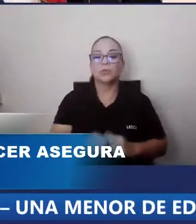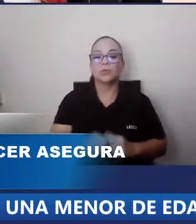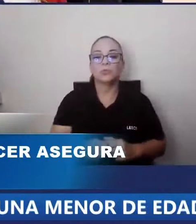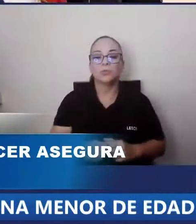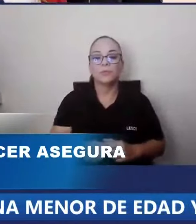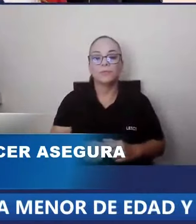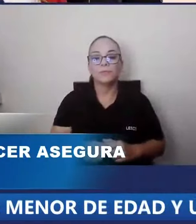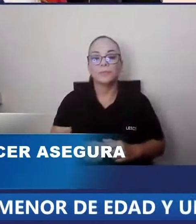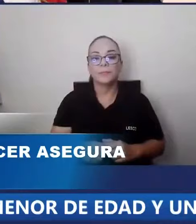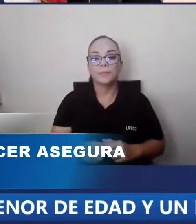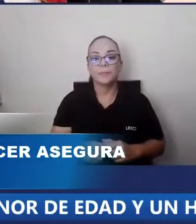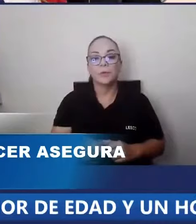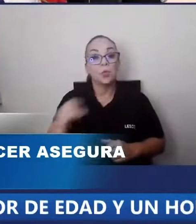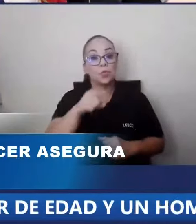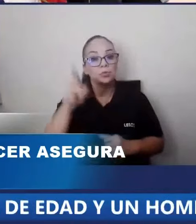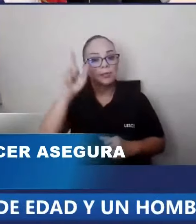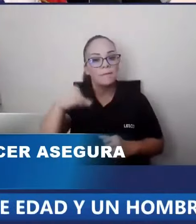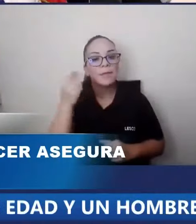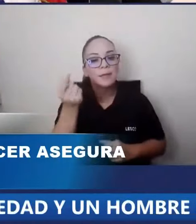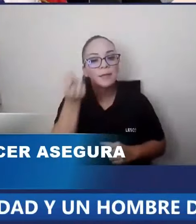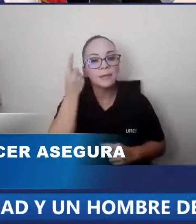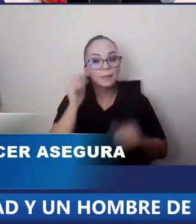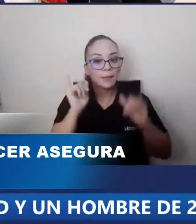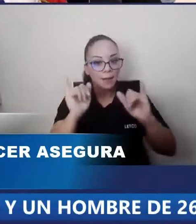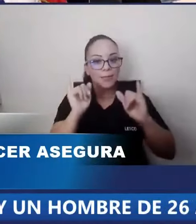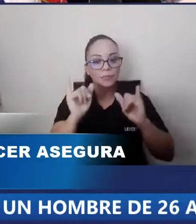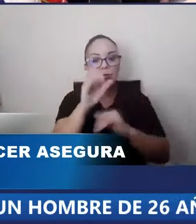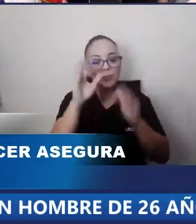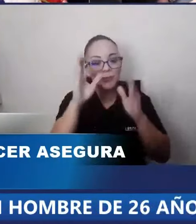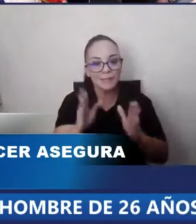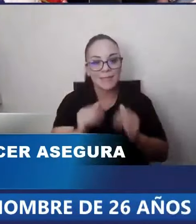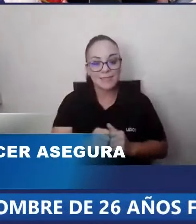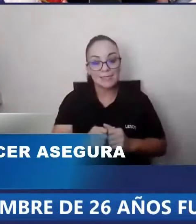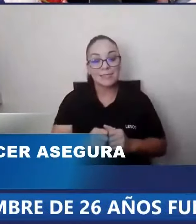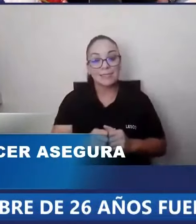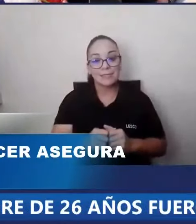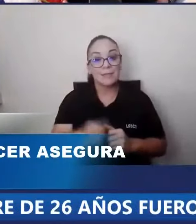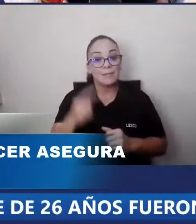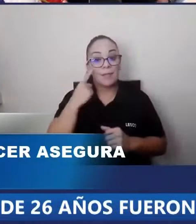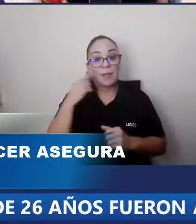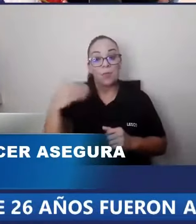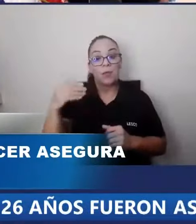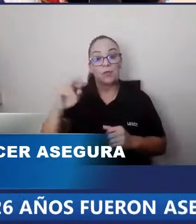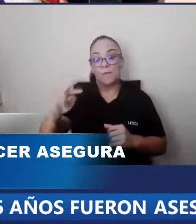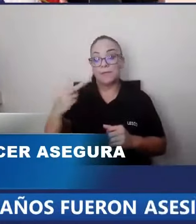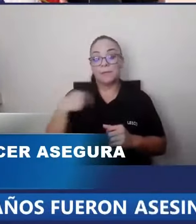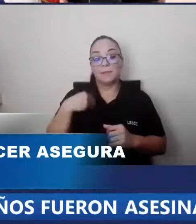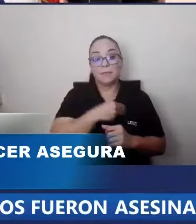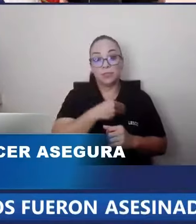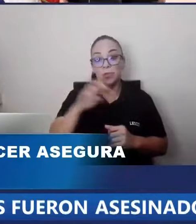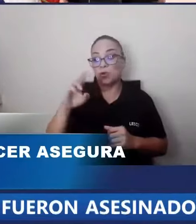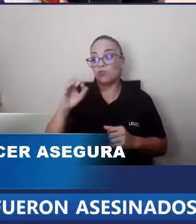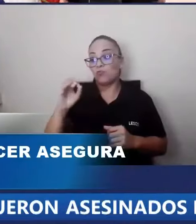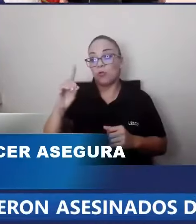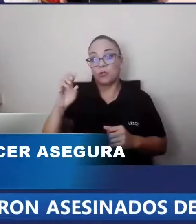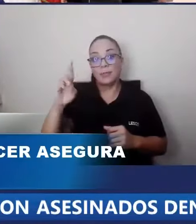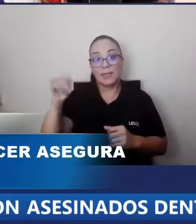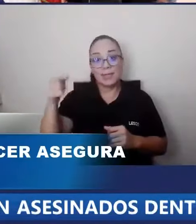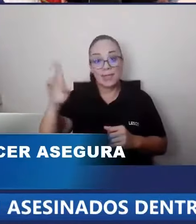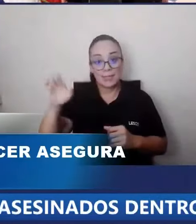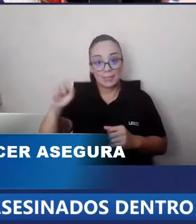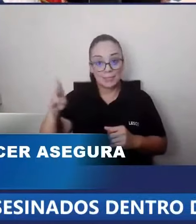tienen que entender eso, compatriotas. Cuando el viceministro Rodríguez Steller dice que